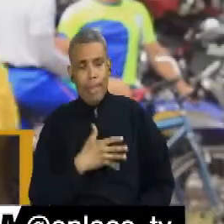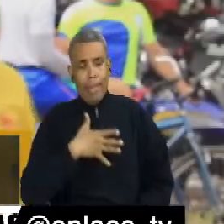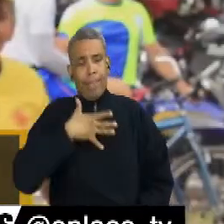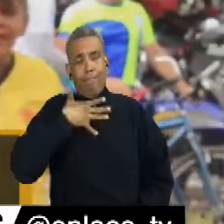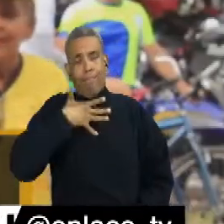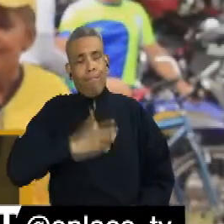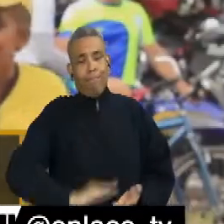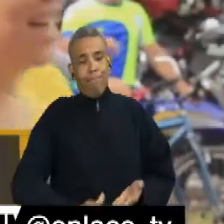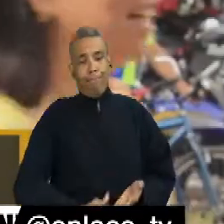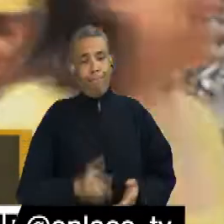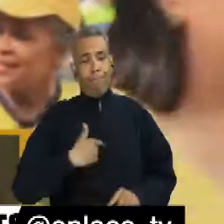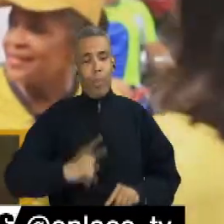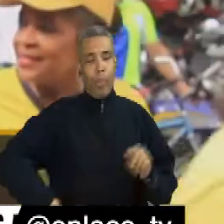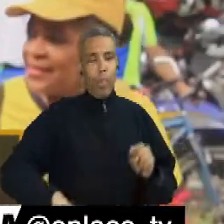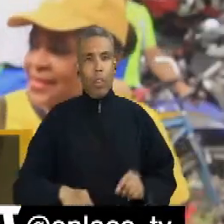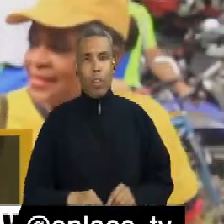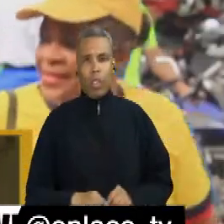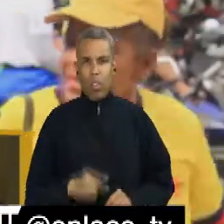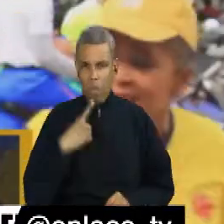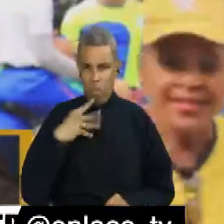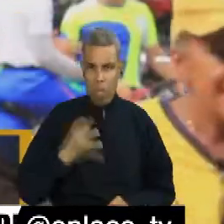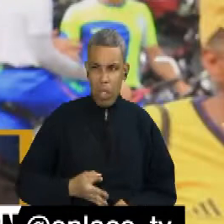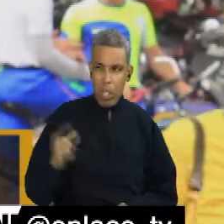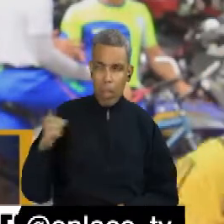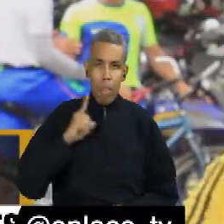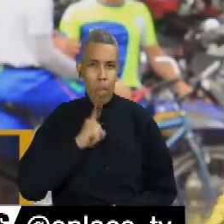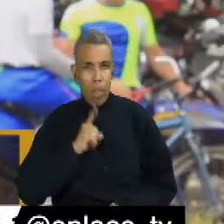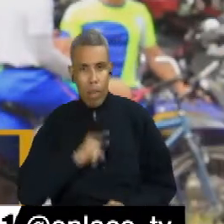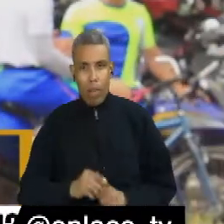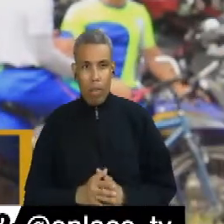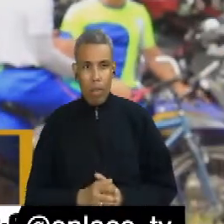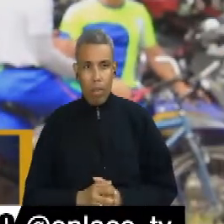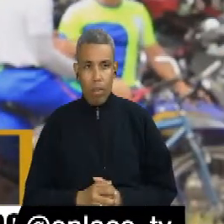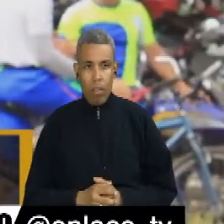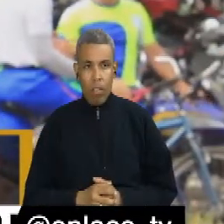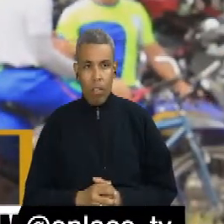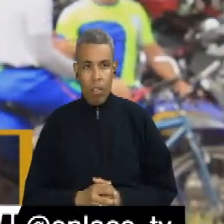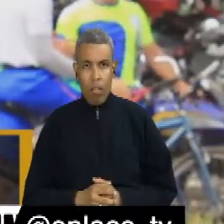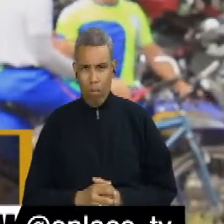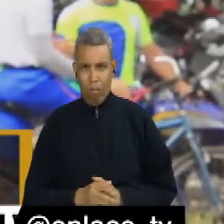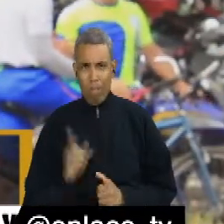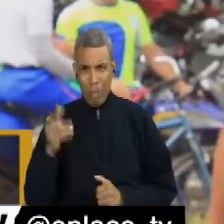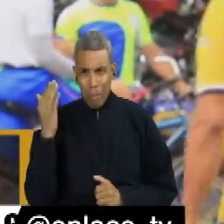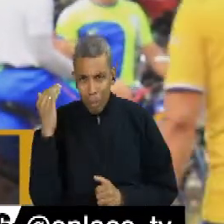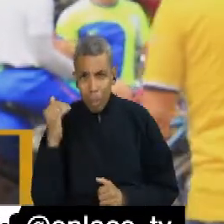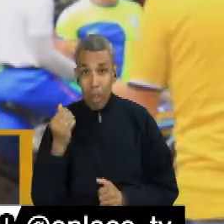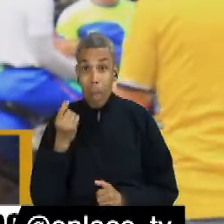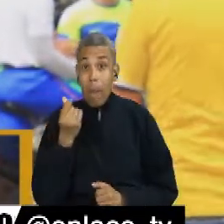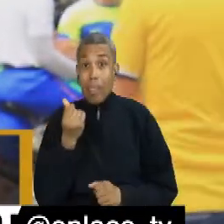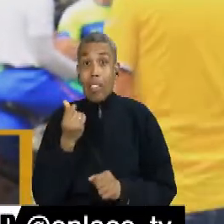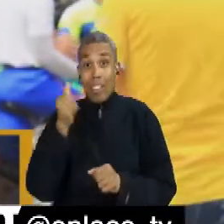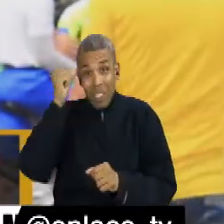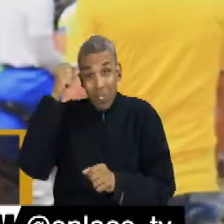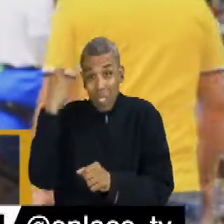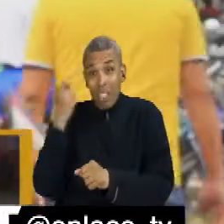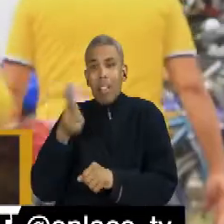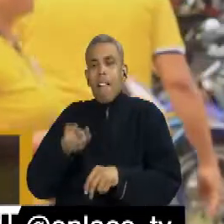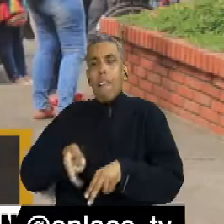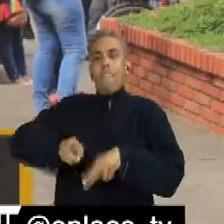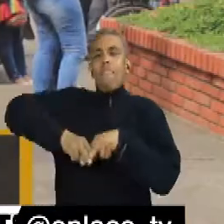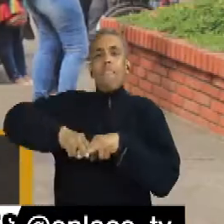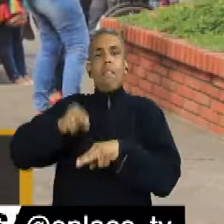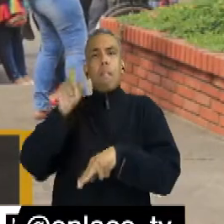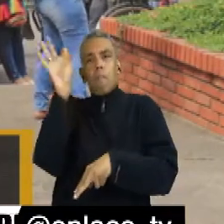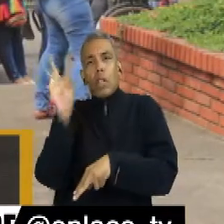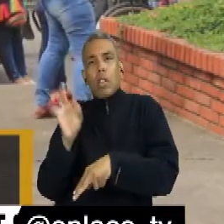una mesa de negociación en un país que acaba de recibir una reforma tributaria regresiva que afecta fundamentalmente a la clase media y a los más